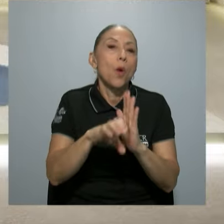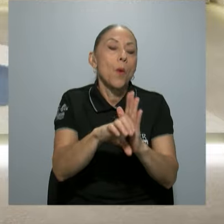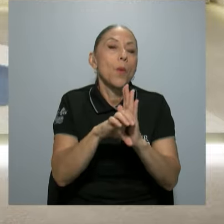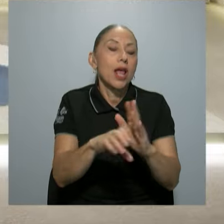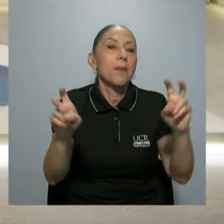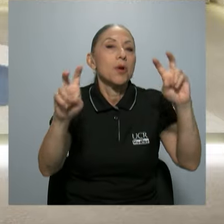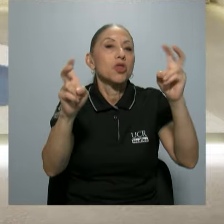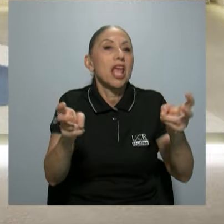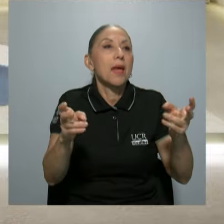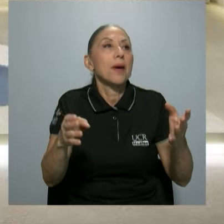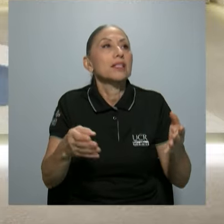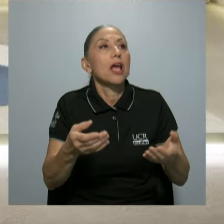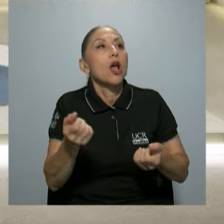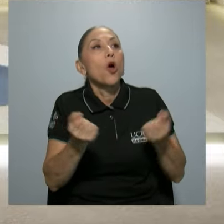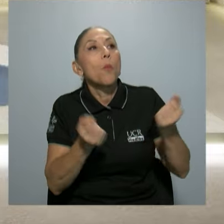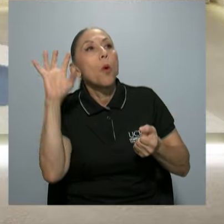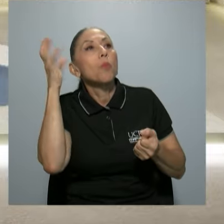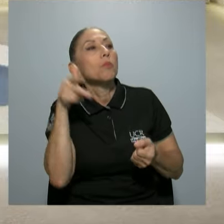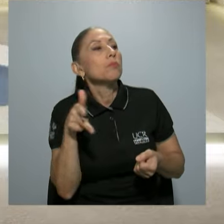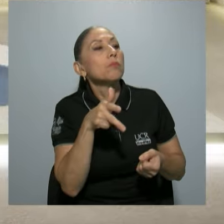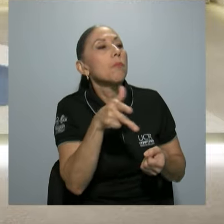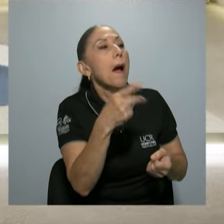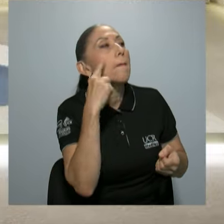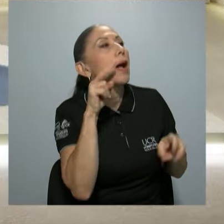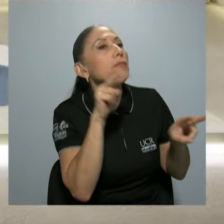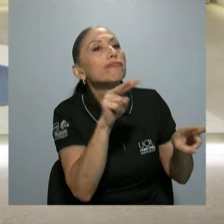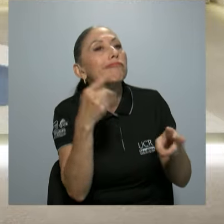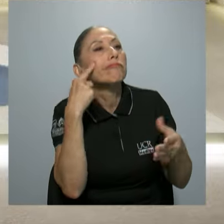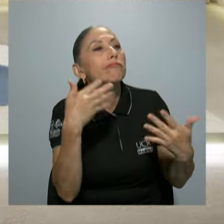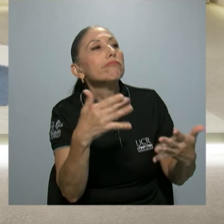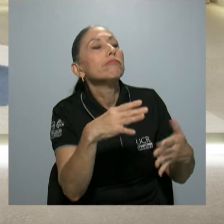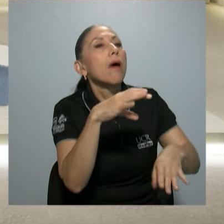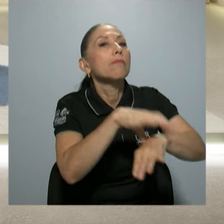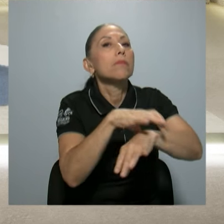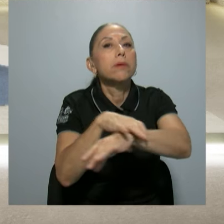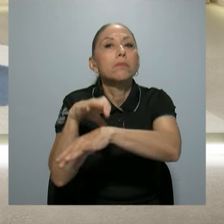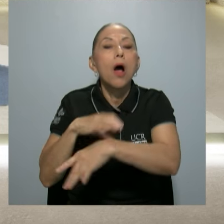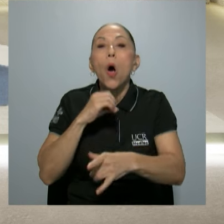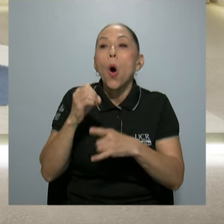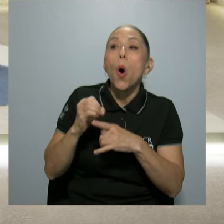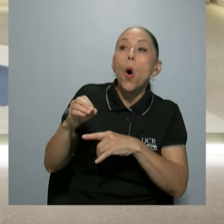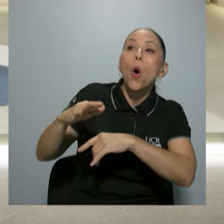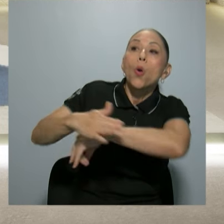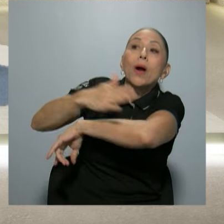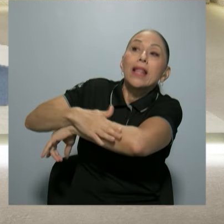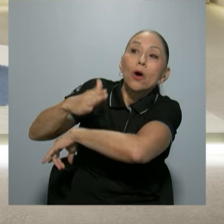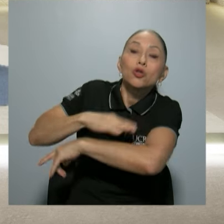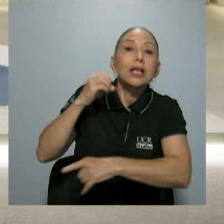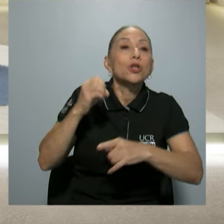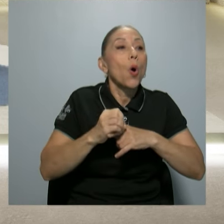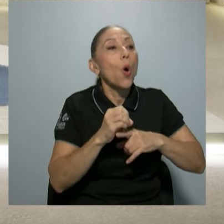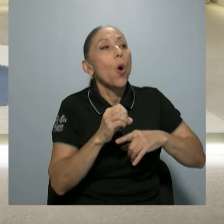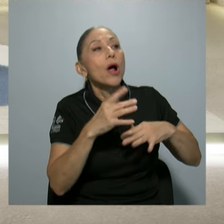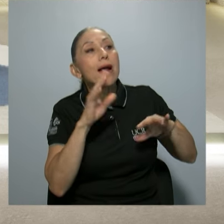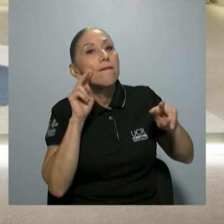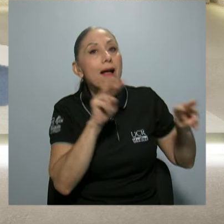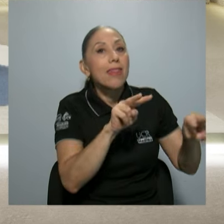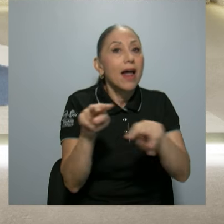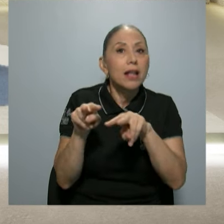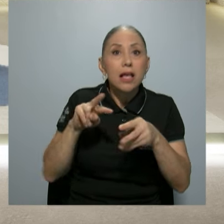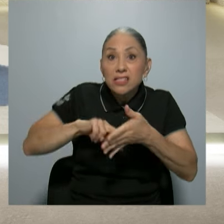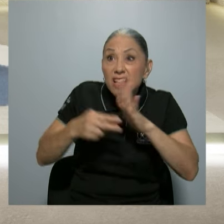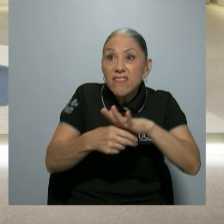como los retenes aleatorios, las políticas de guardacosta, las políticas de radares, que eso no necesariamente es represión a la